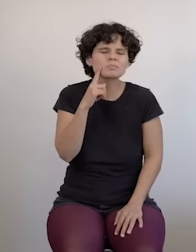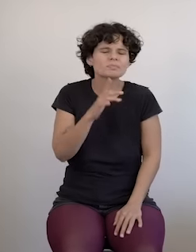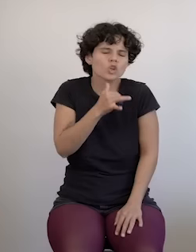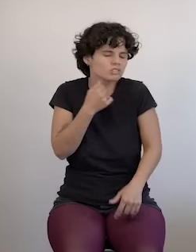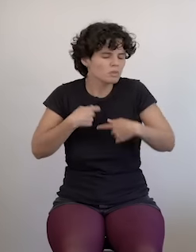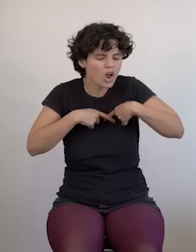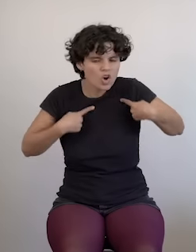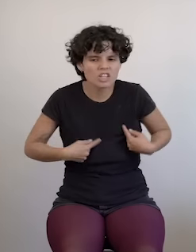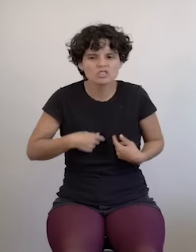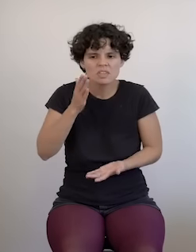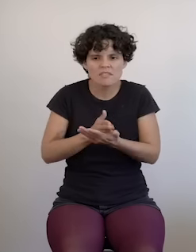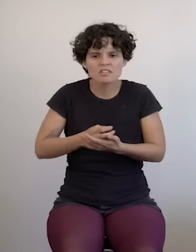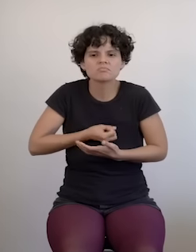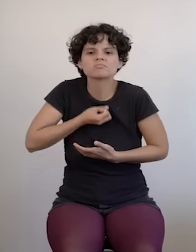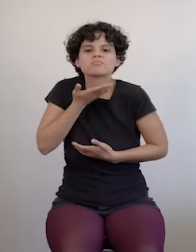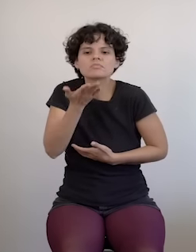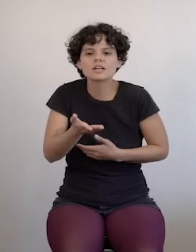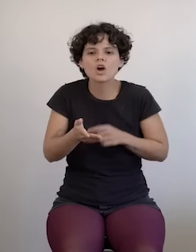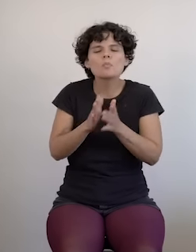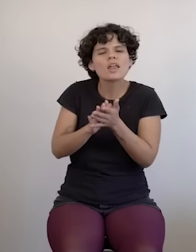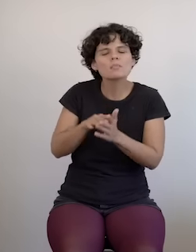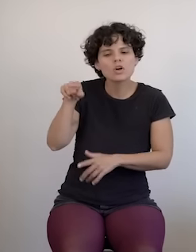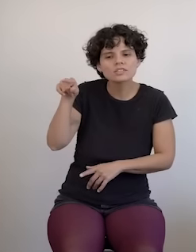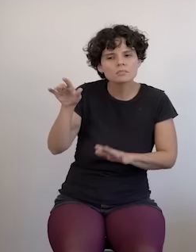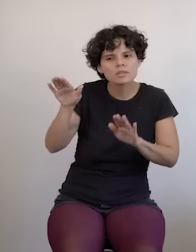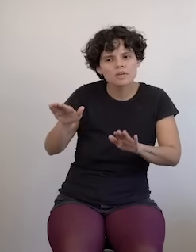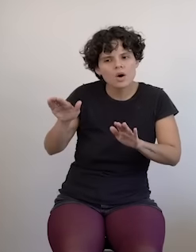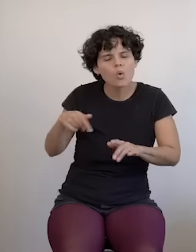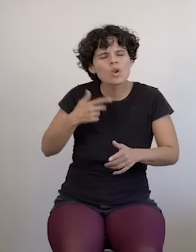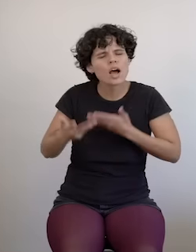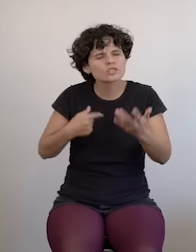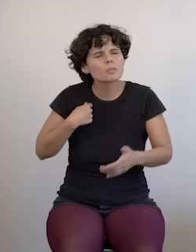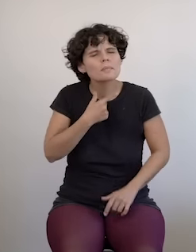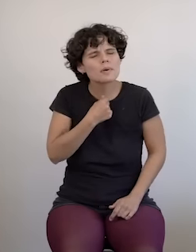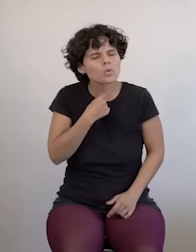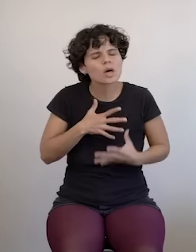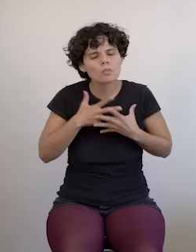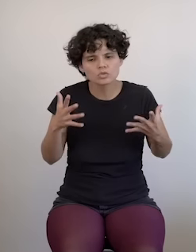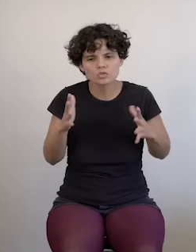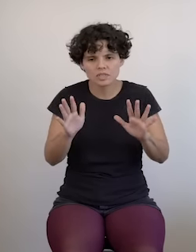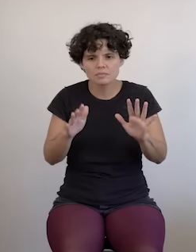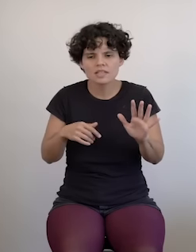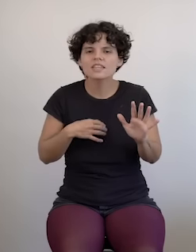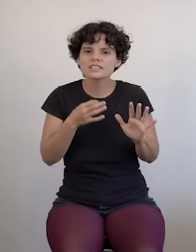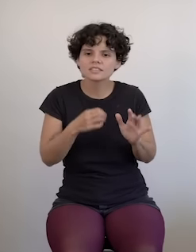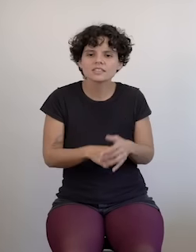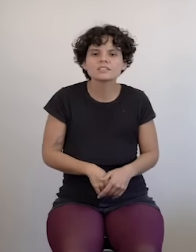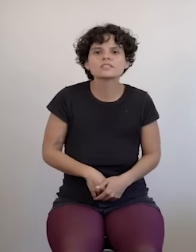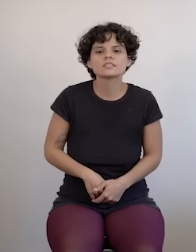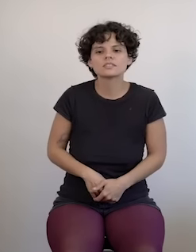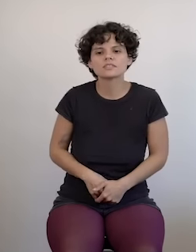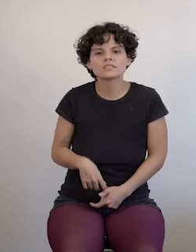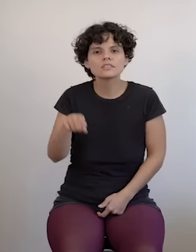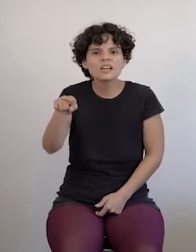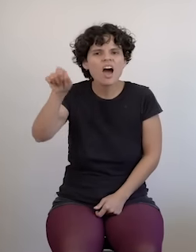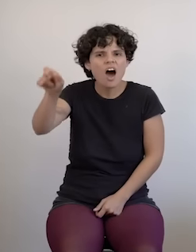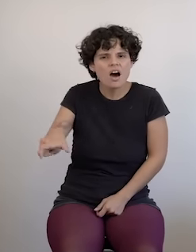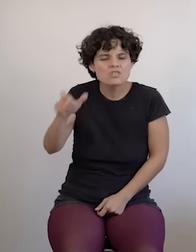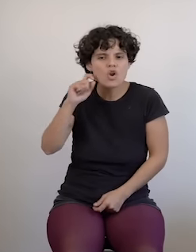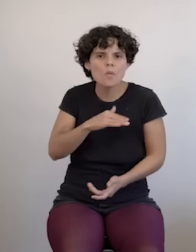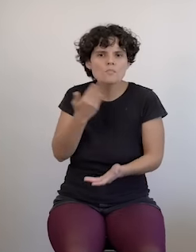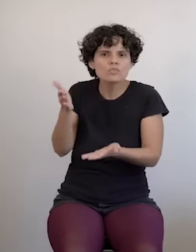esa, mira, bájalo un poquito si es tan amable. Es una canción que a mí me gusta mucho que dice, oye, mataron a Landy, duro en la calle, menos